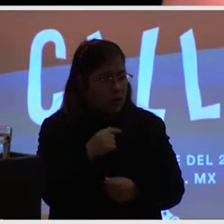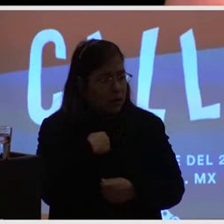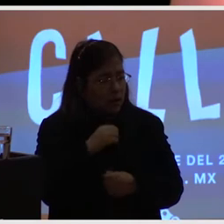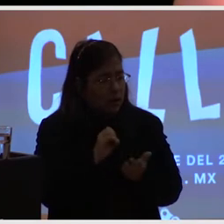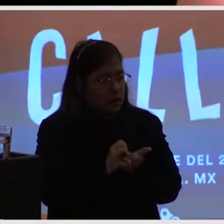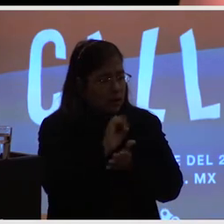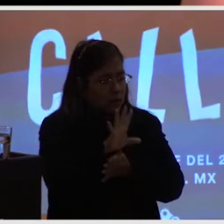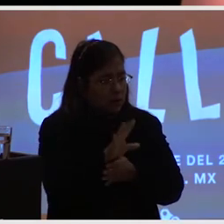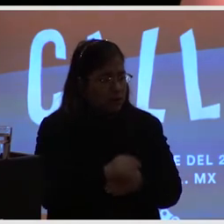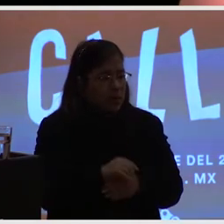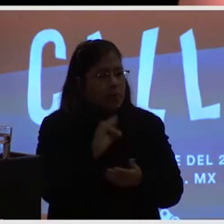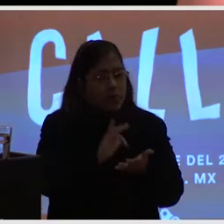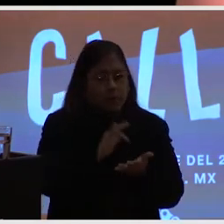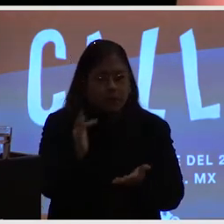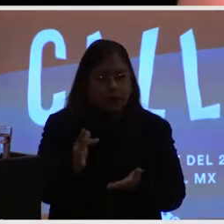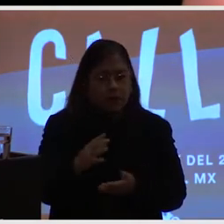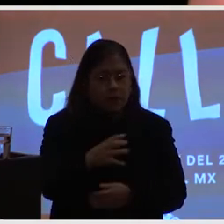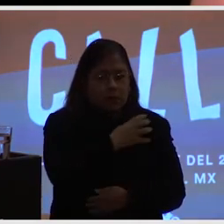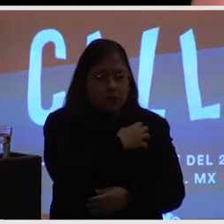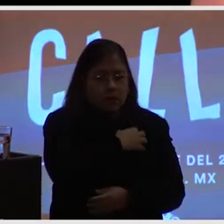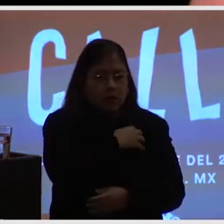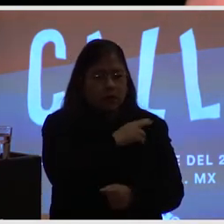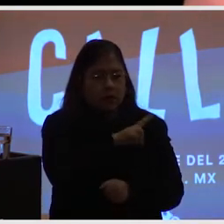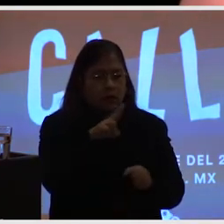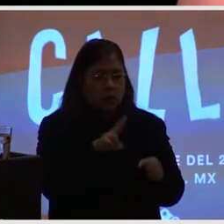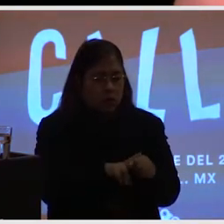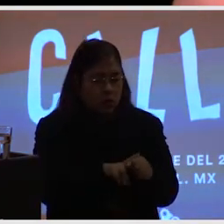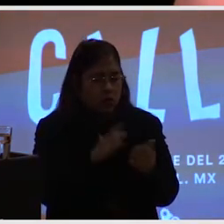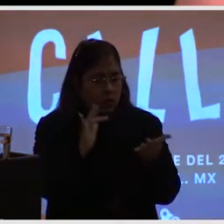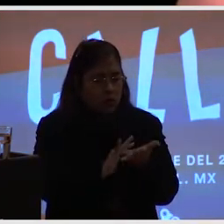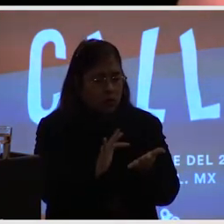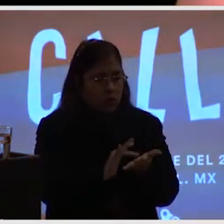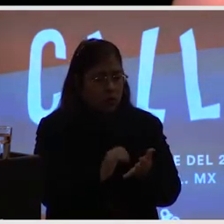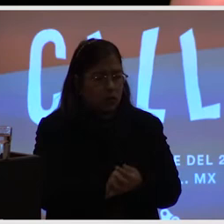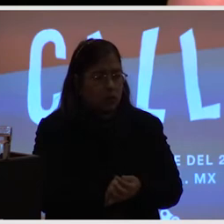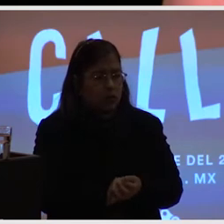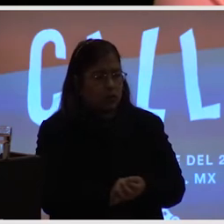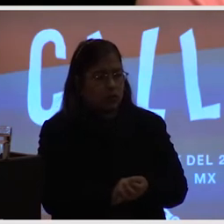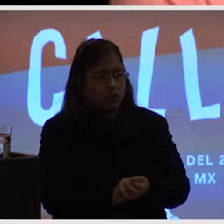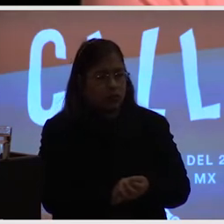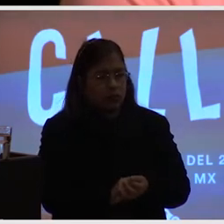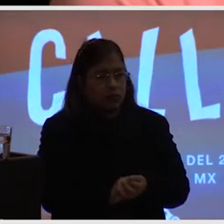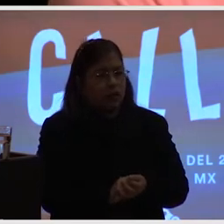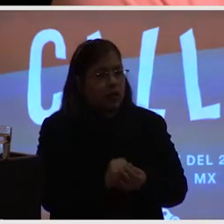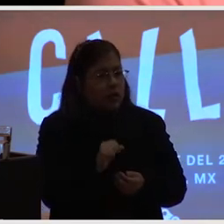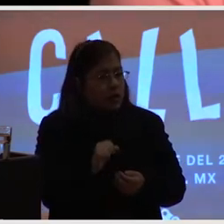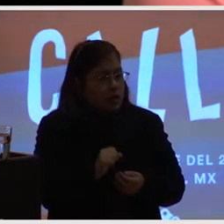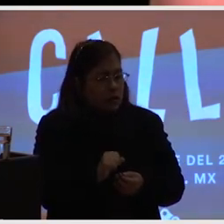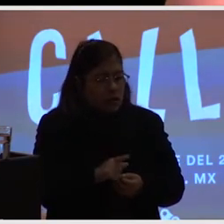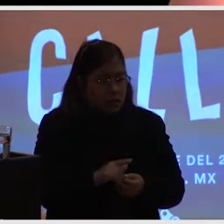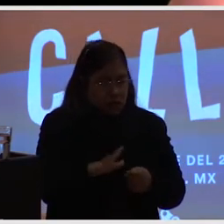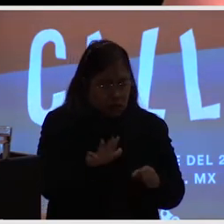también agradecemos a la capital natural por el gran gran gran apoyo este que otorgaron para